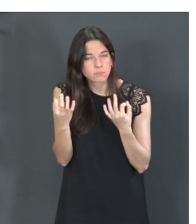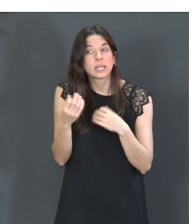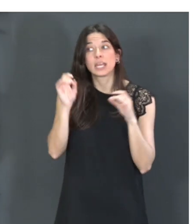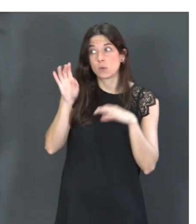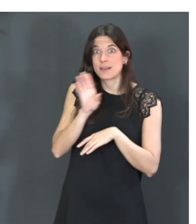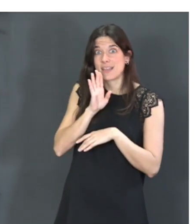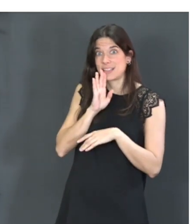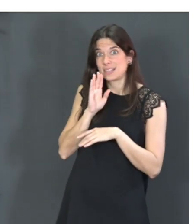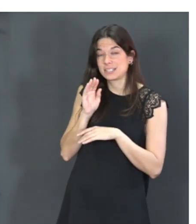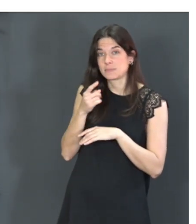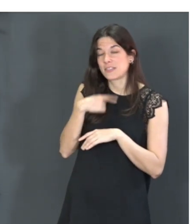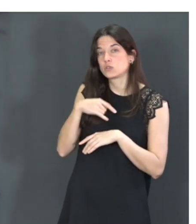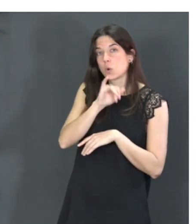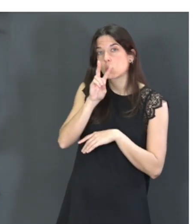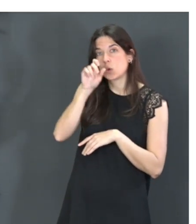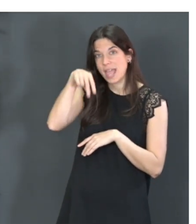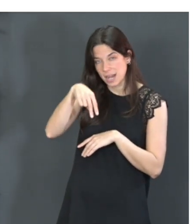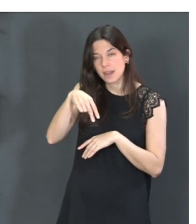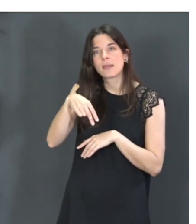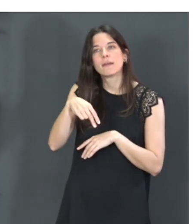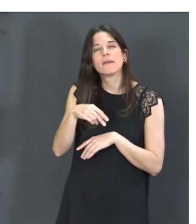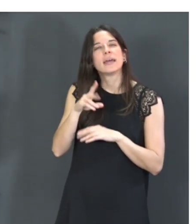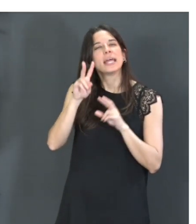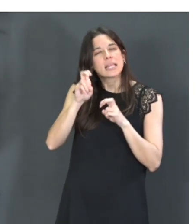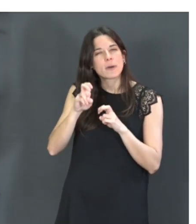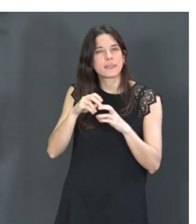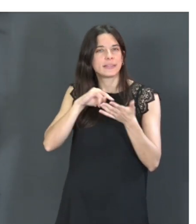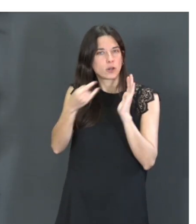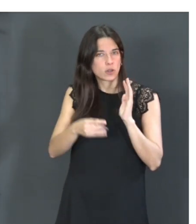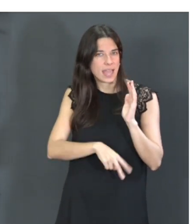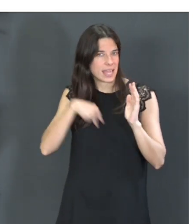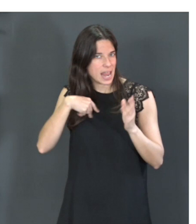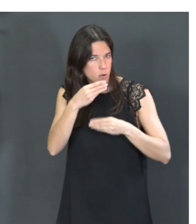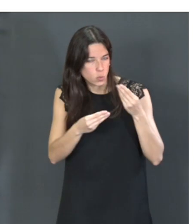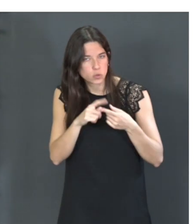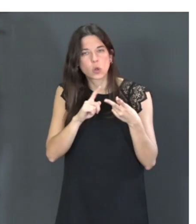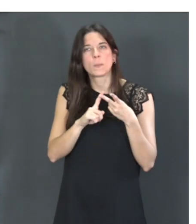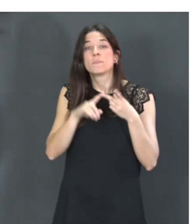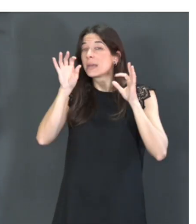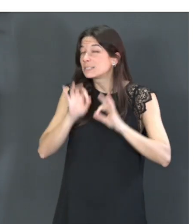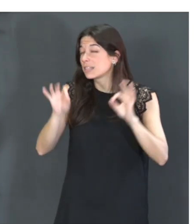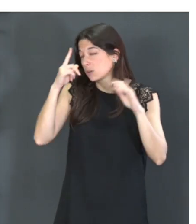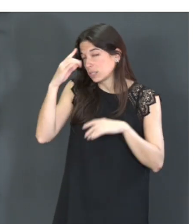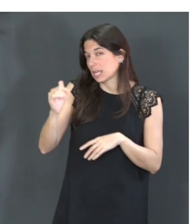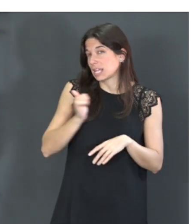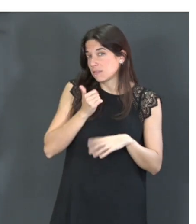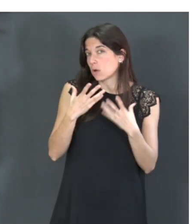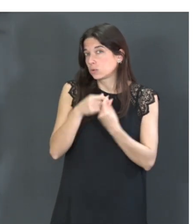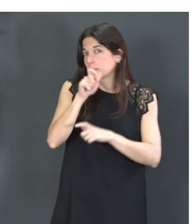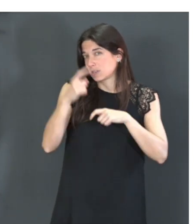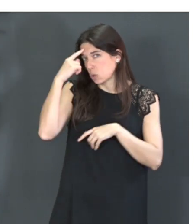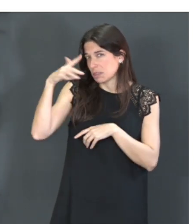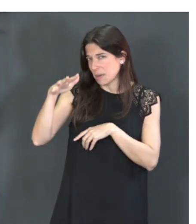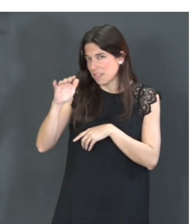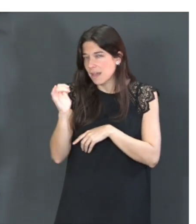Julián, dentro del uso de la tecnología en general y en particular de la inteligencia artificial con personas con